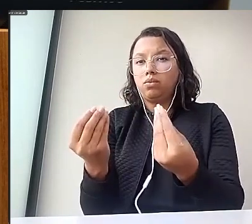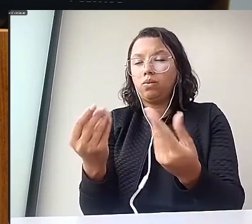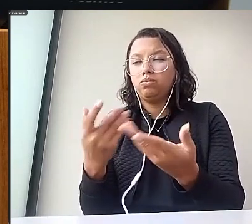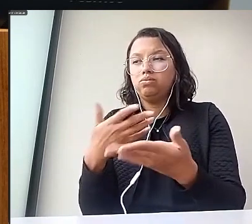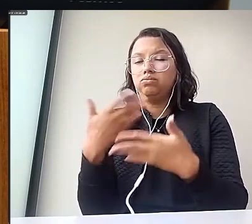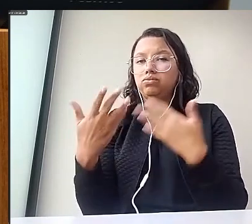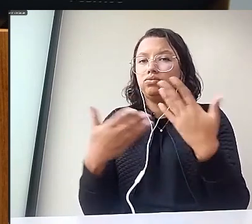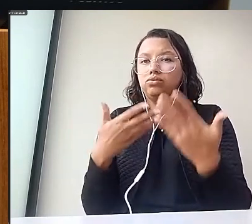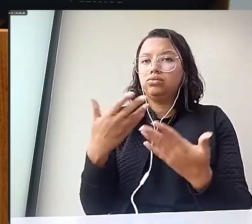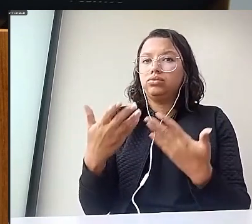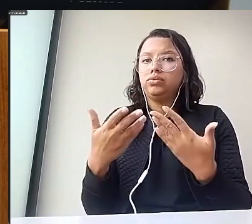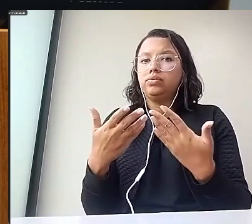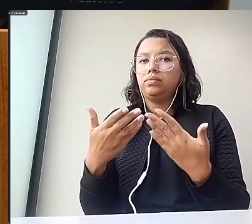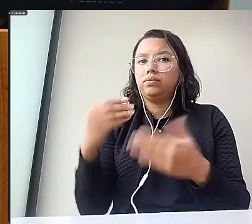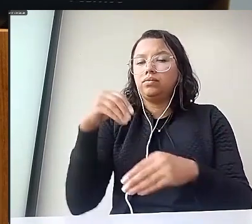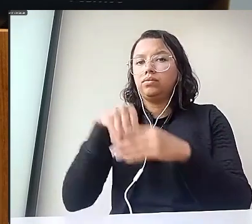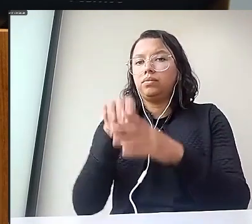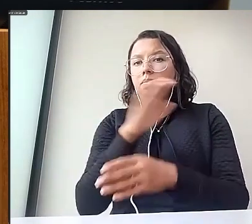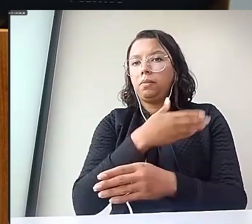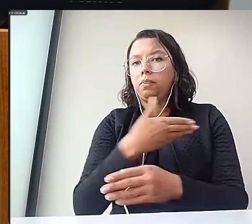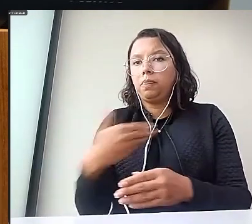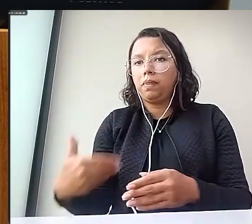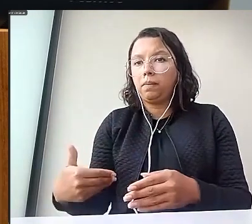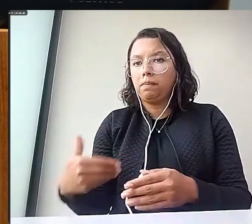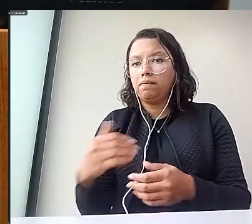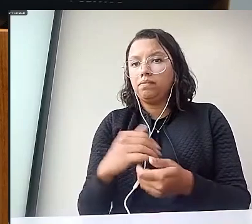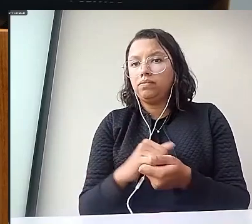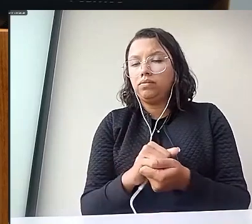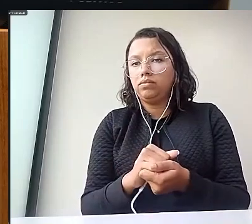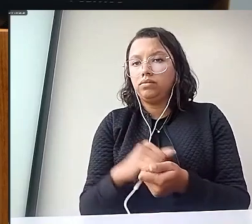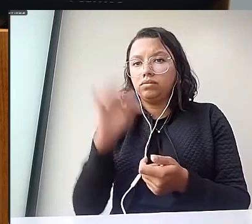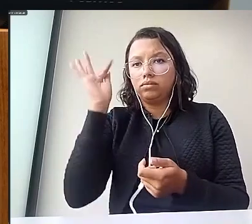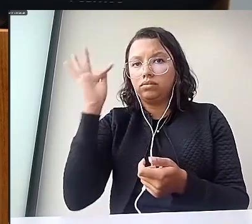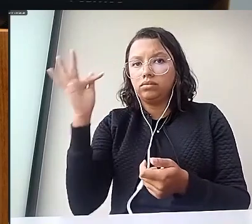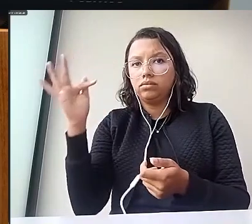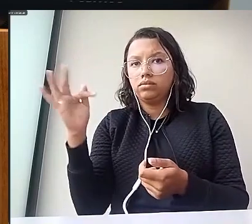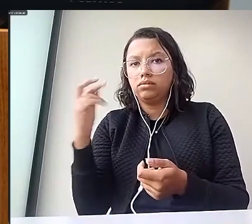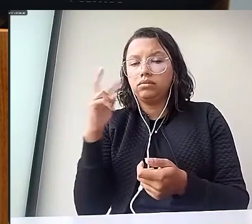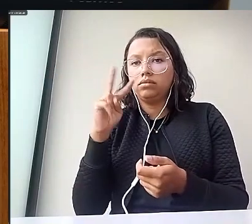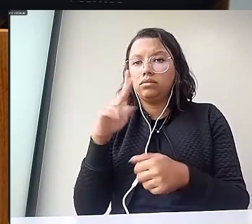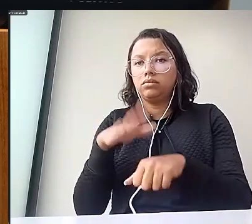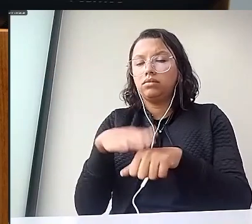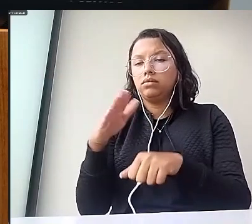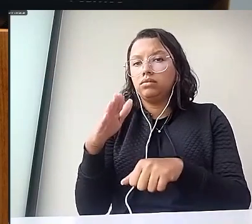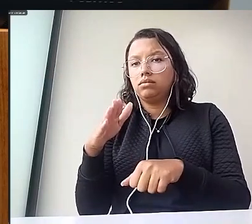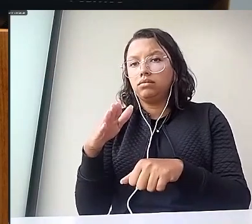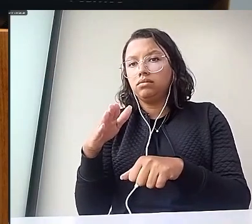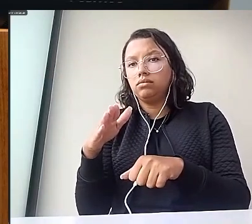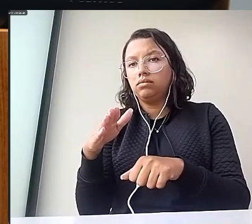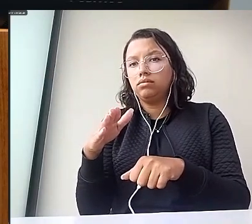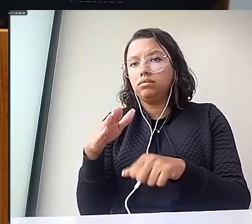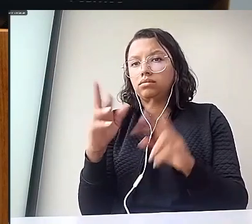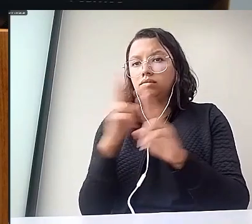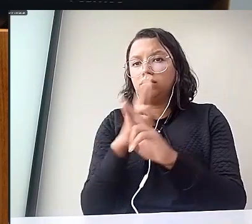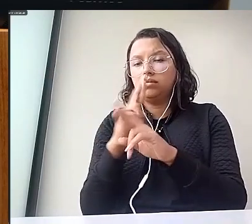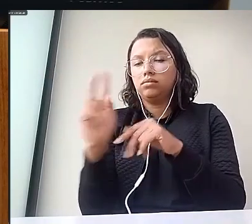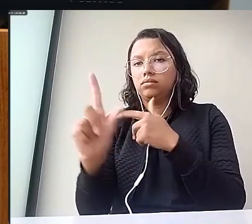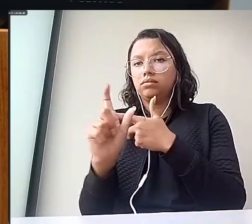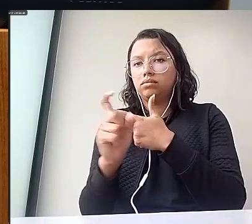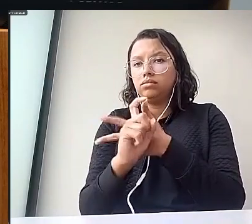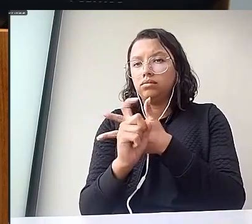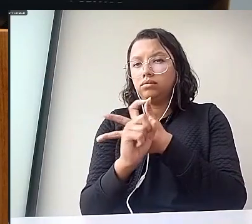el Estado hoy francés se vea mucho más un protagonismo del Ejecutivo? O